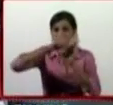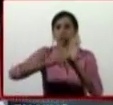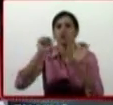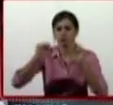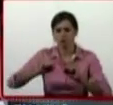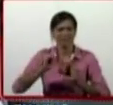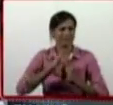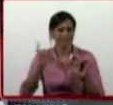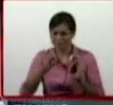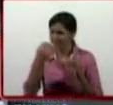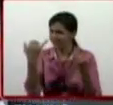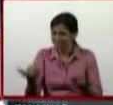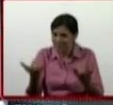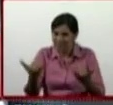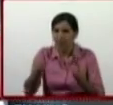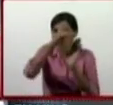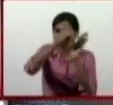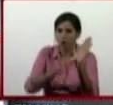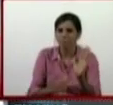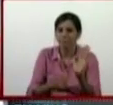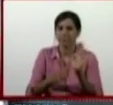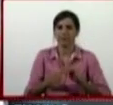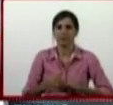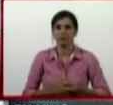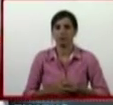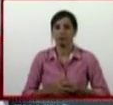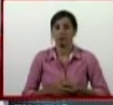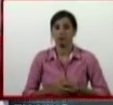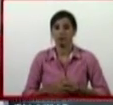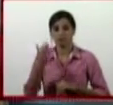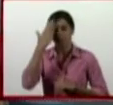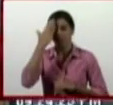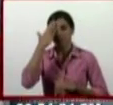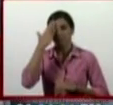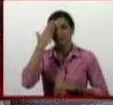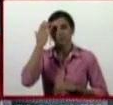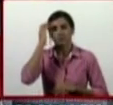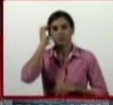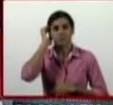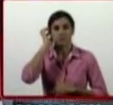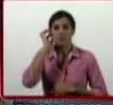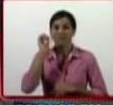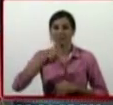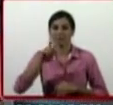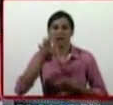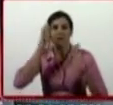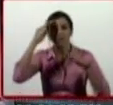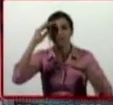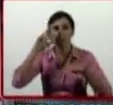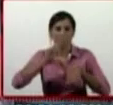operando. Si ya es diagnóstico y tratamiento, e ingresa